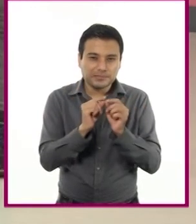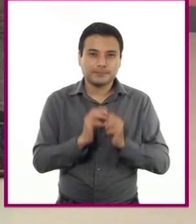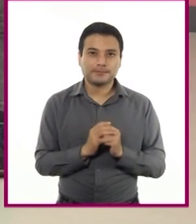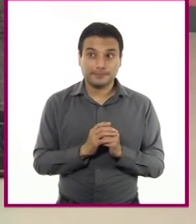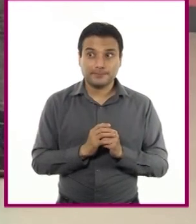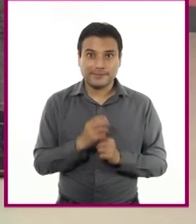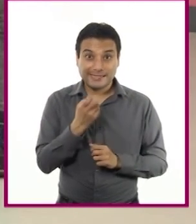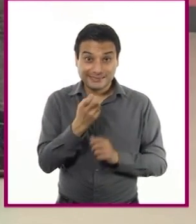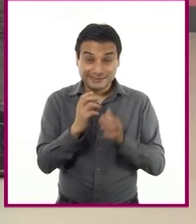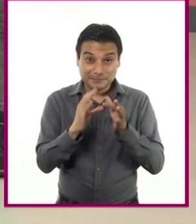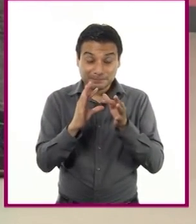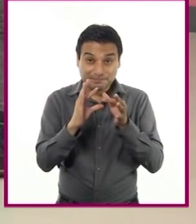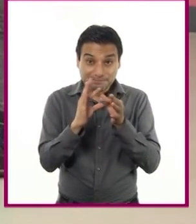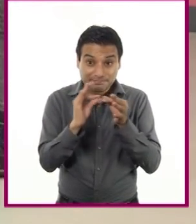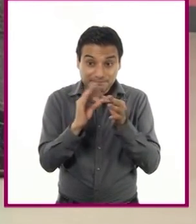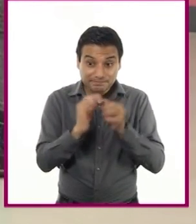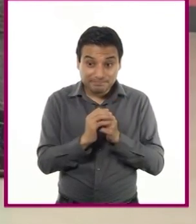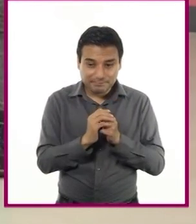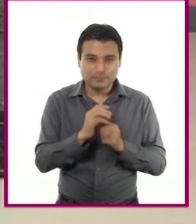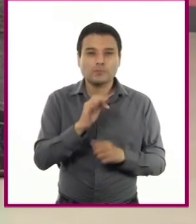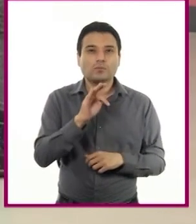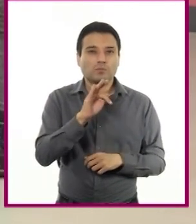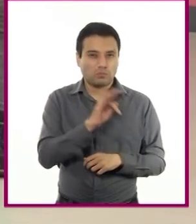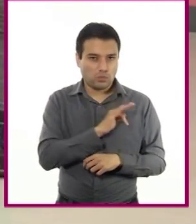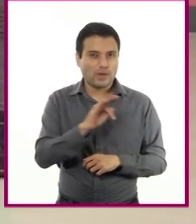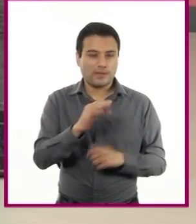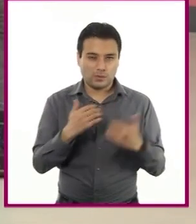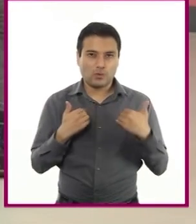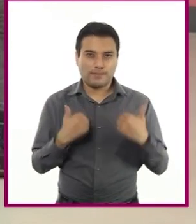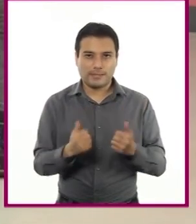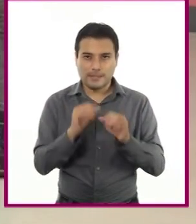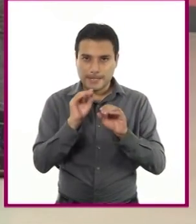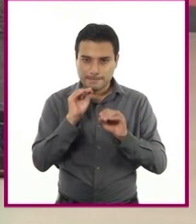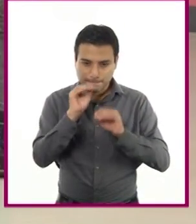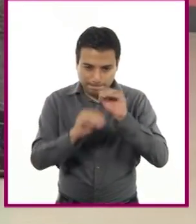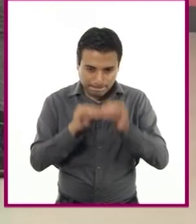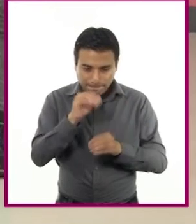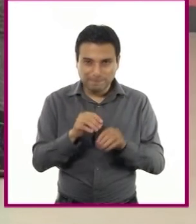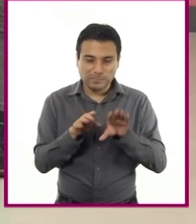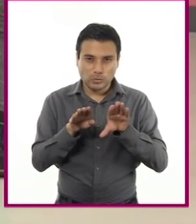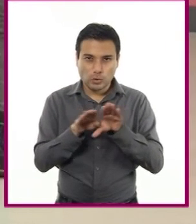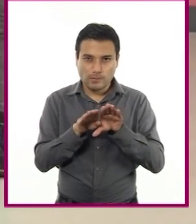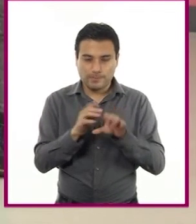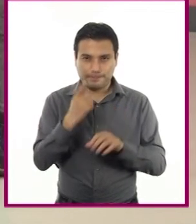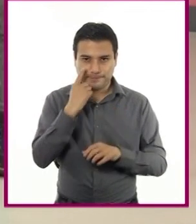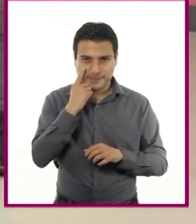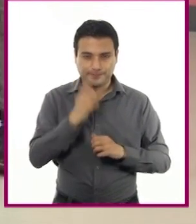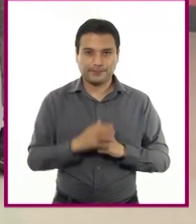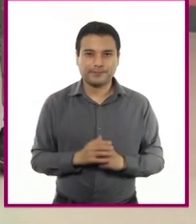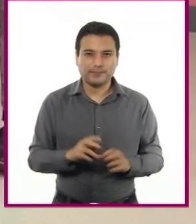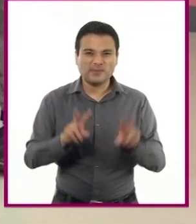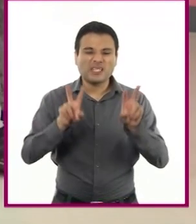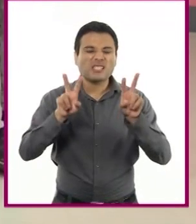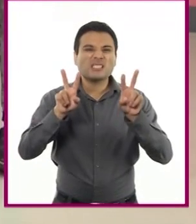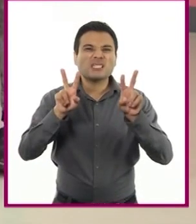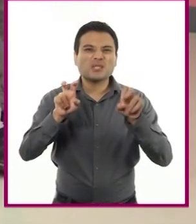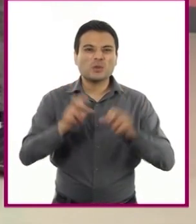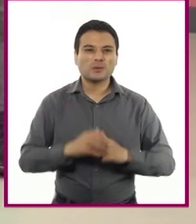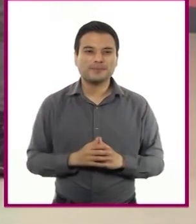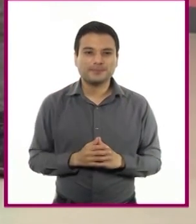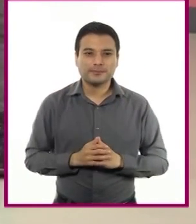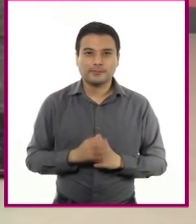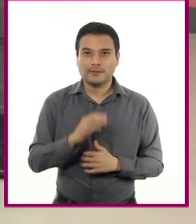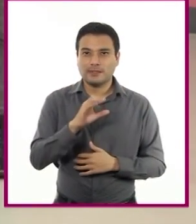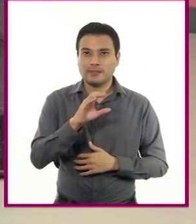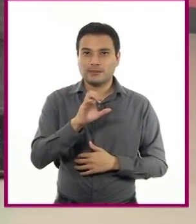esa probadita podremos entender cómo elaborar tu mapa. A ver, ¿cuál es el título? La